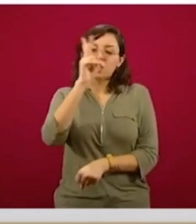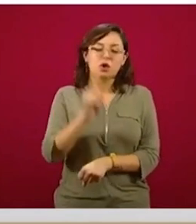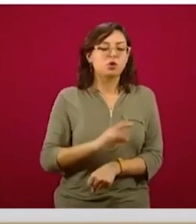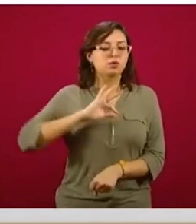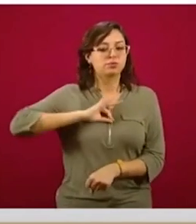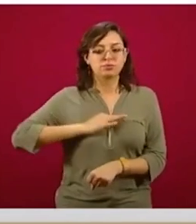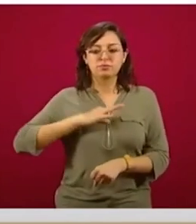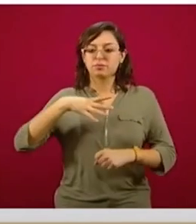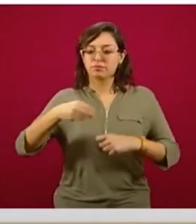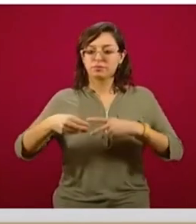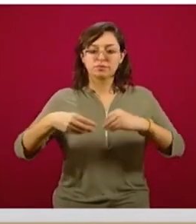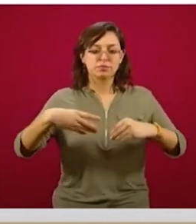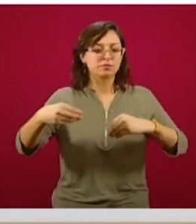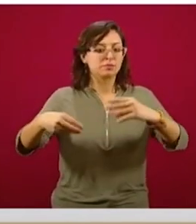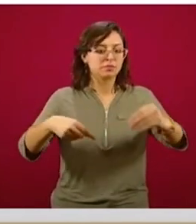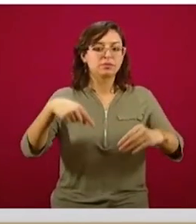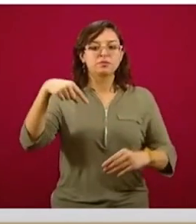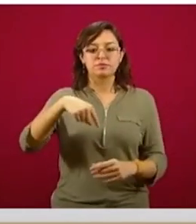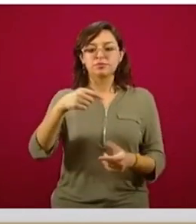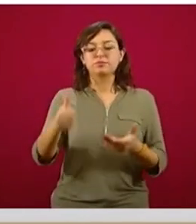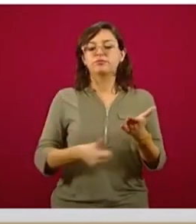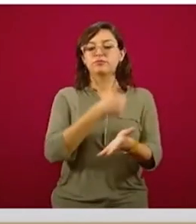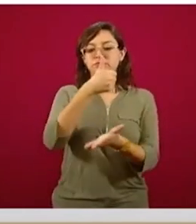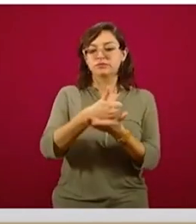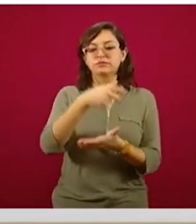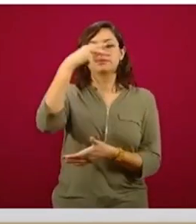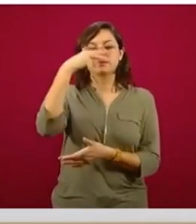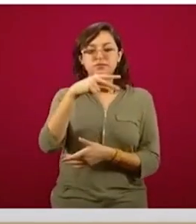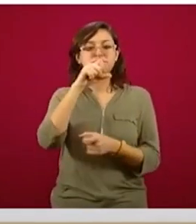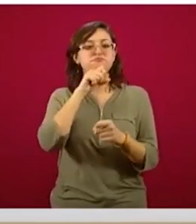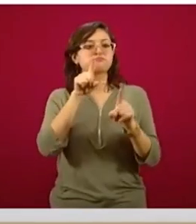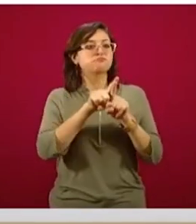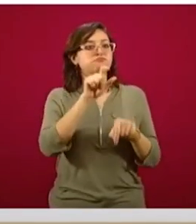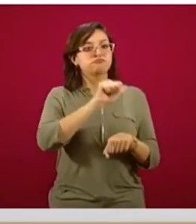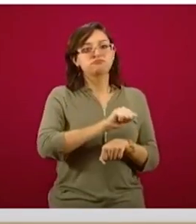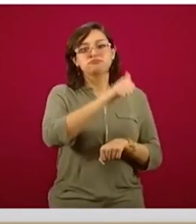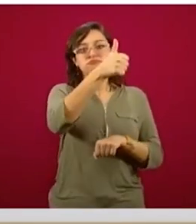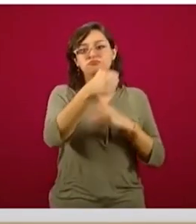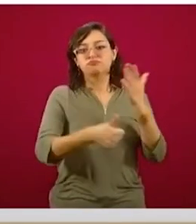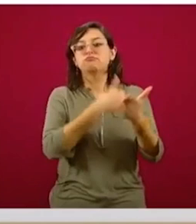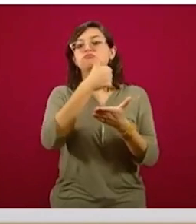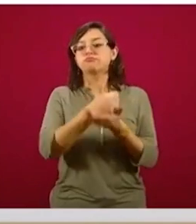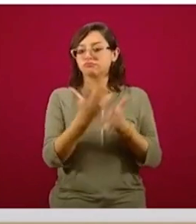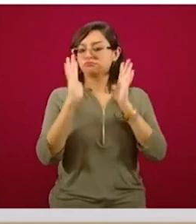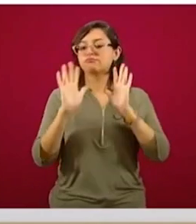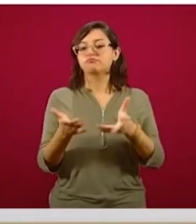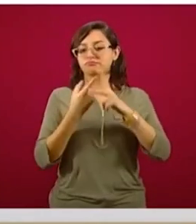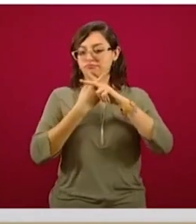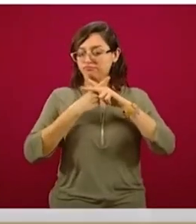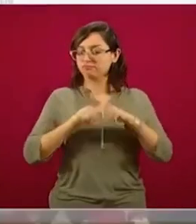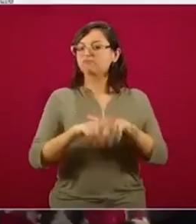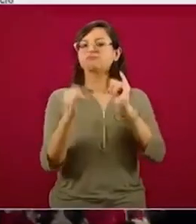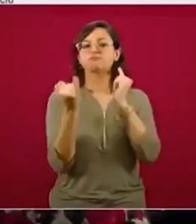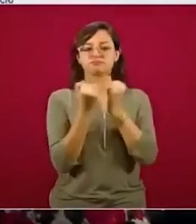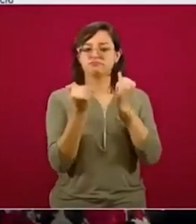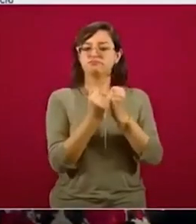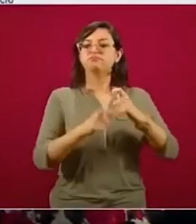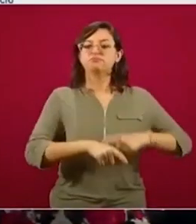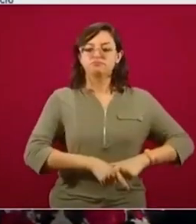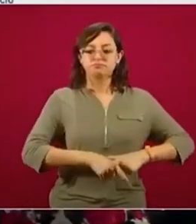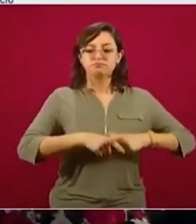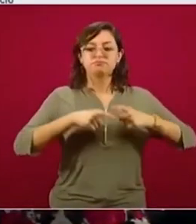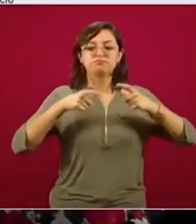valle de méxico y en varias otras ciudades empieza el momento de incremento de casos y sólo en unas